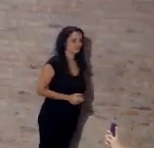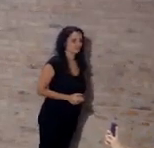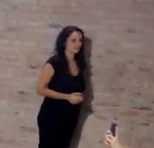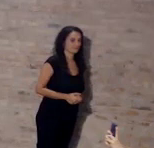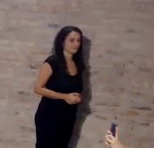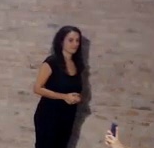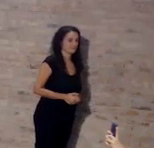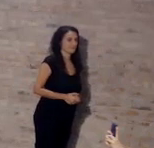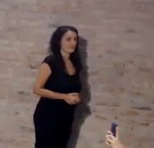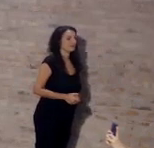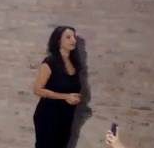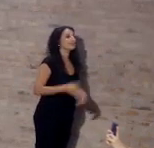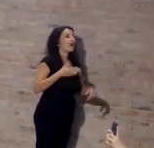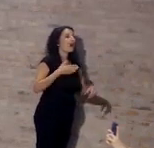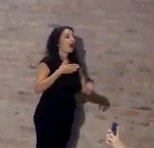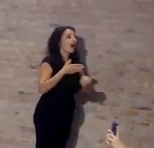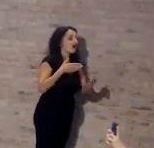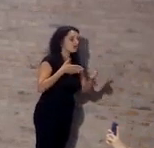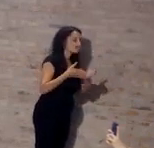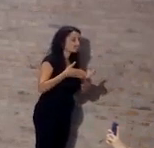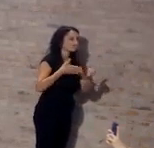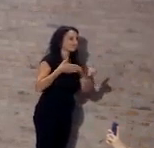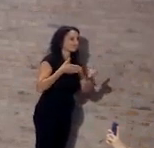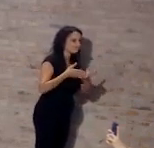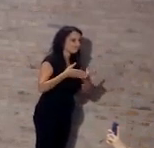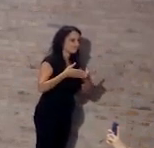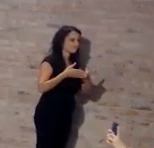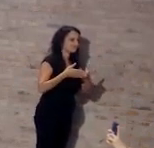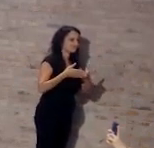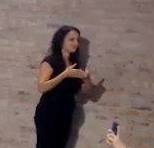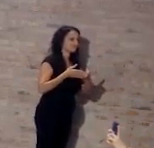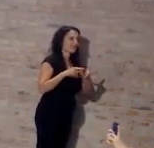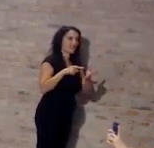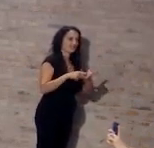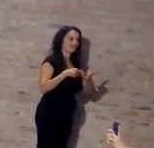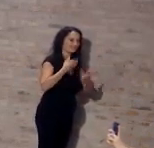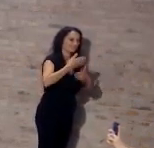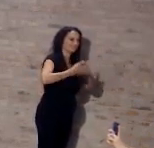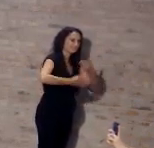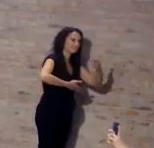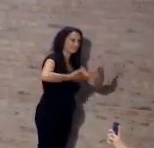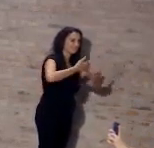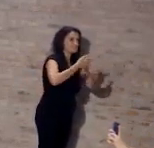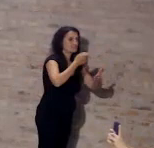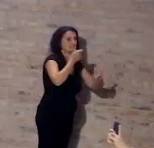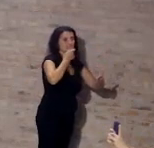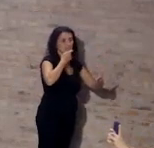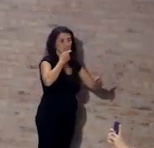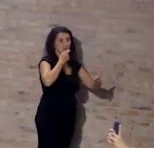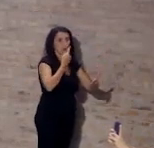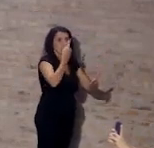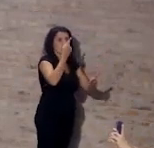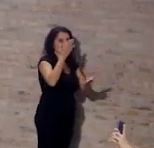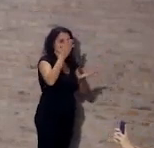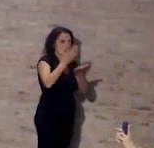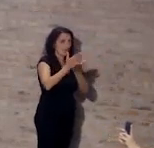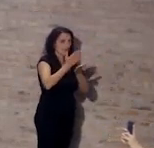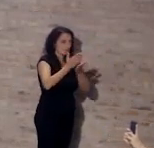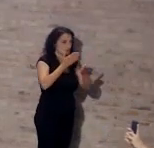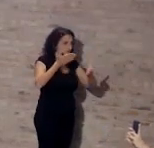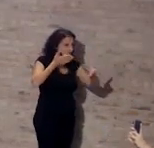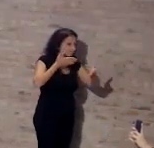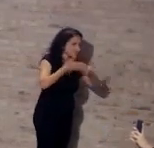exactamente la falta de accesibilidad es todo una cadena si no se garantiza el acceso a un